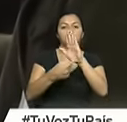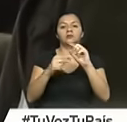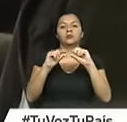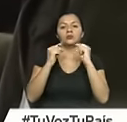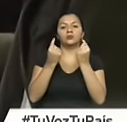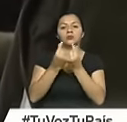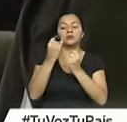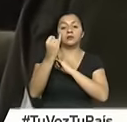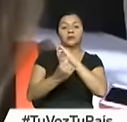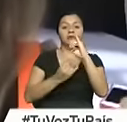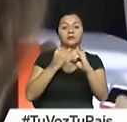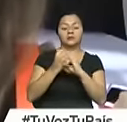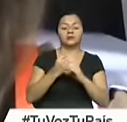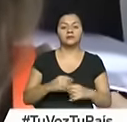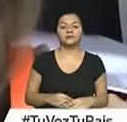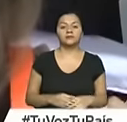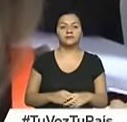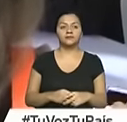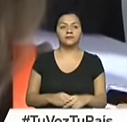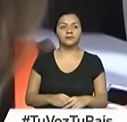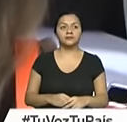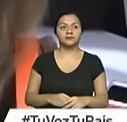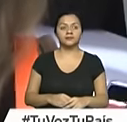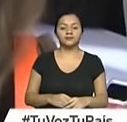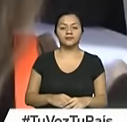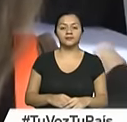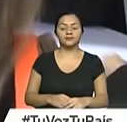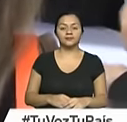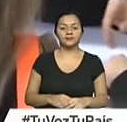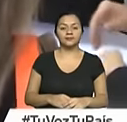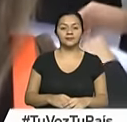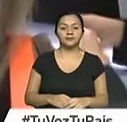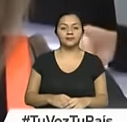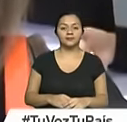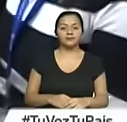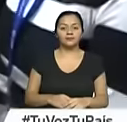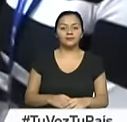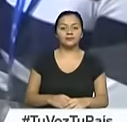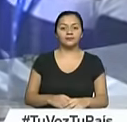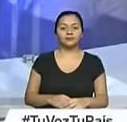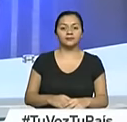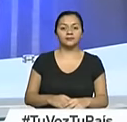organismo internacional. Caterine Morejón, Noticiero Ciudadano.